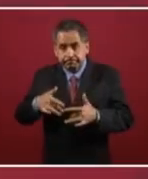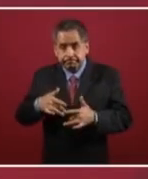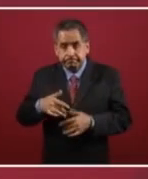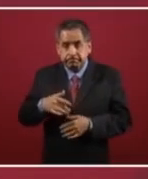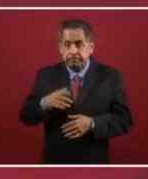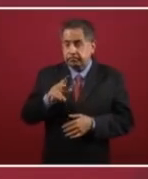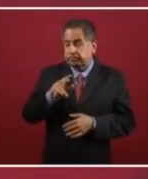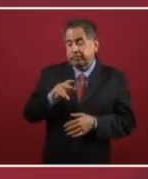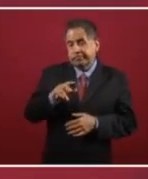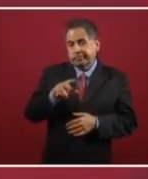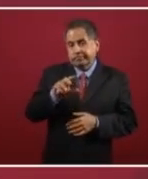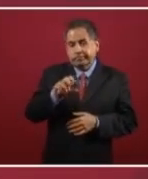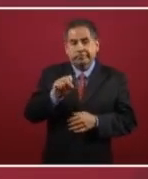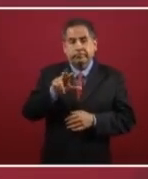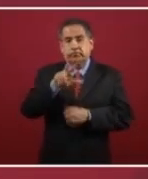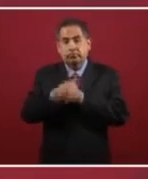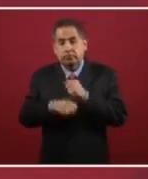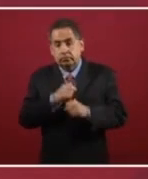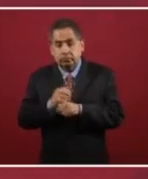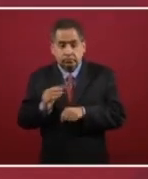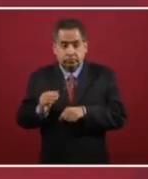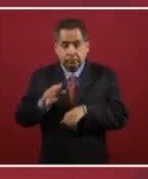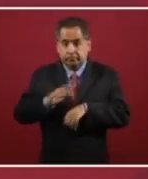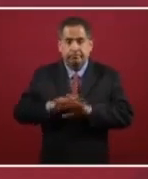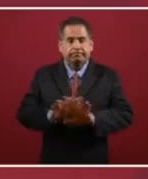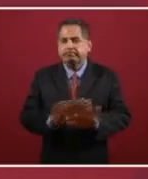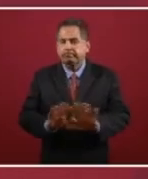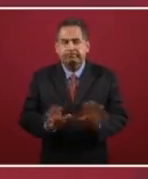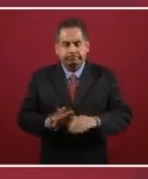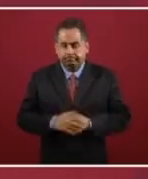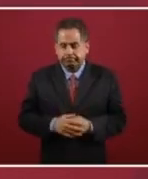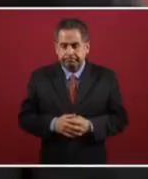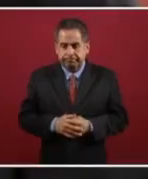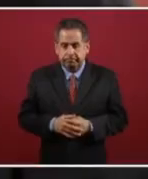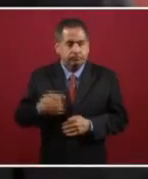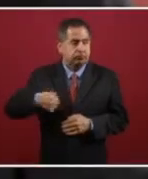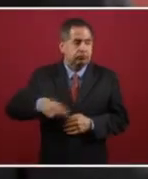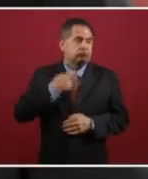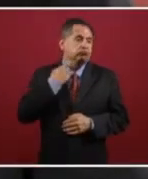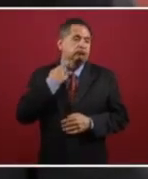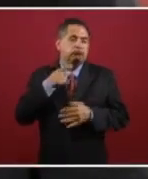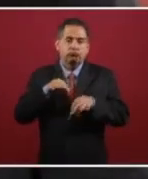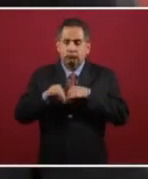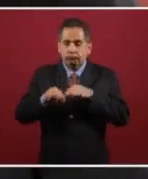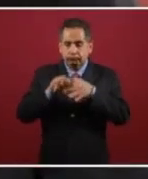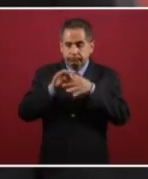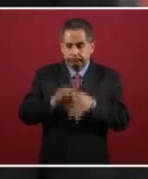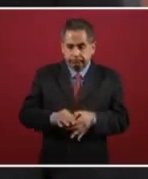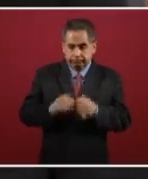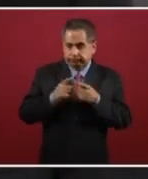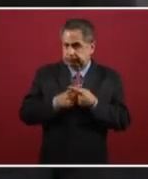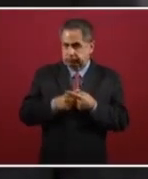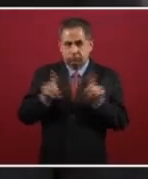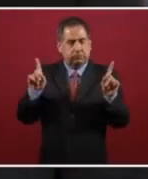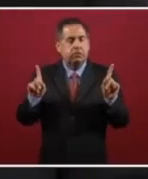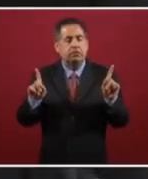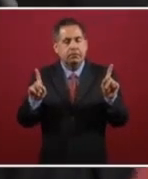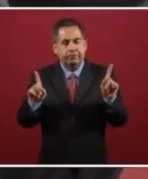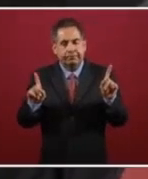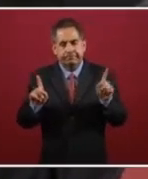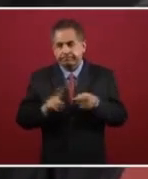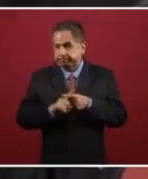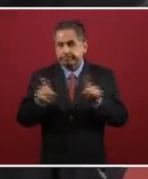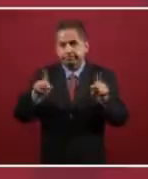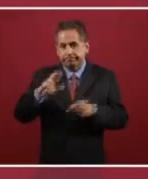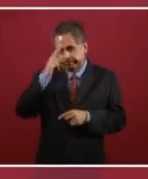tenemos que actuar con una política laboral distinta a la